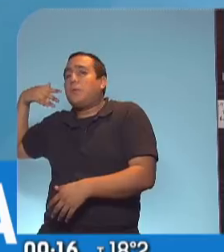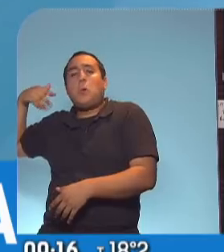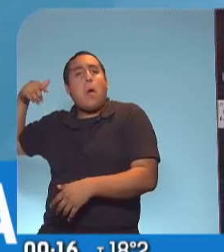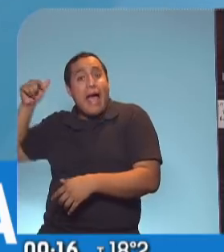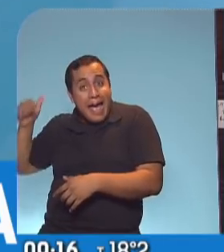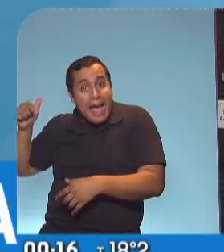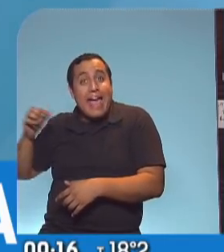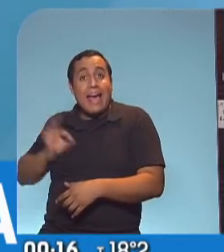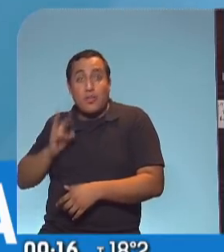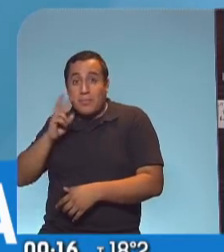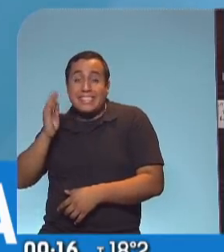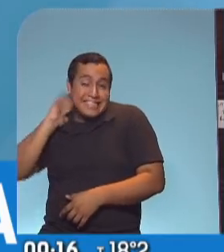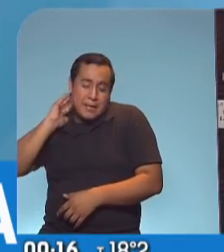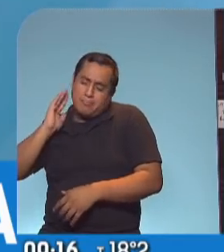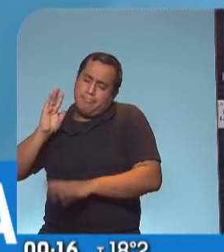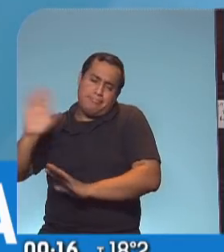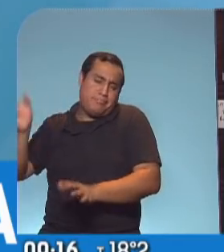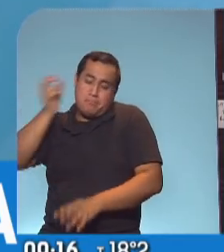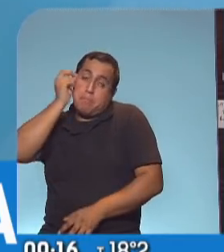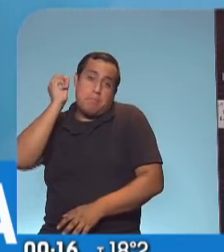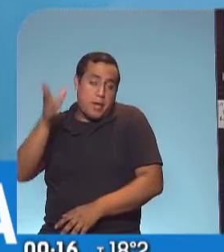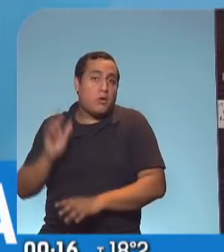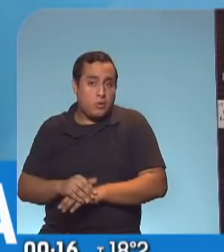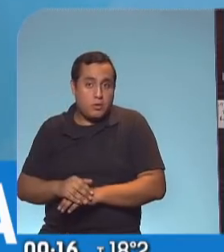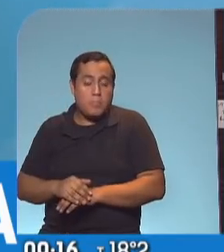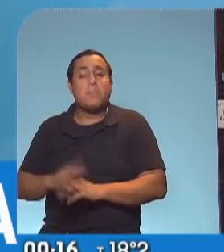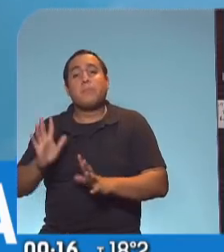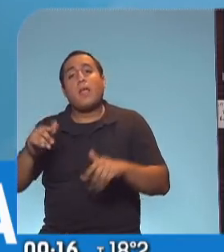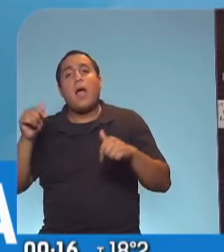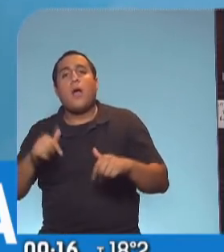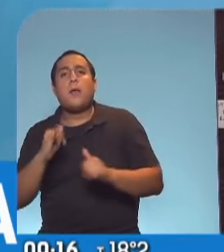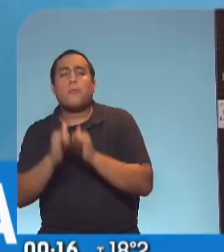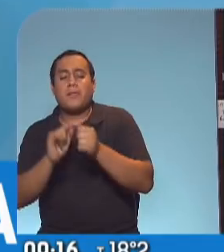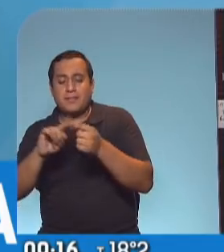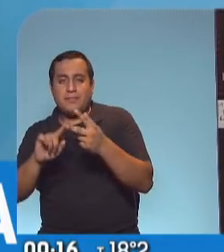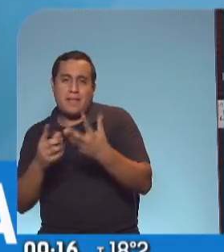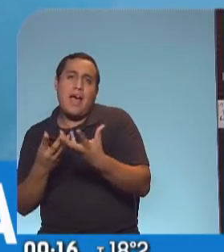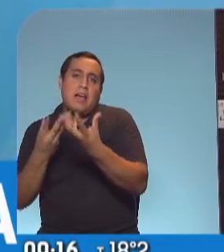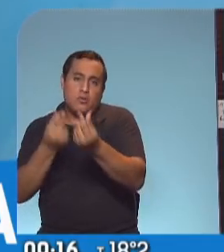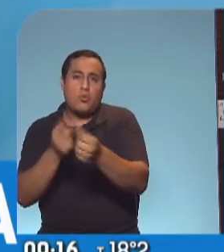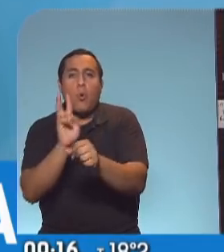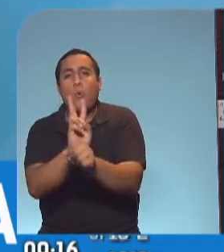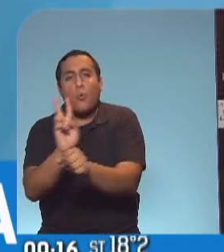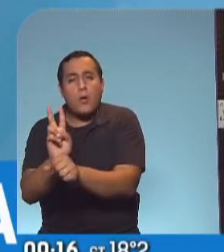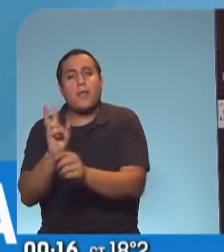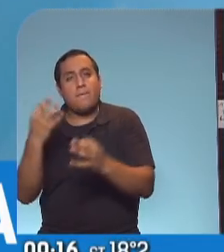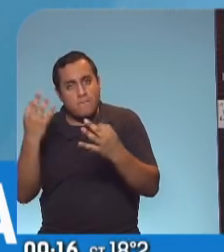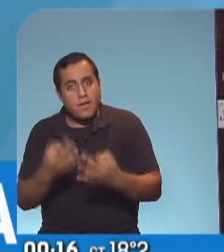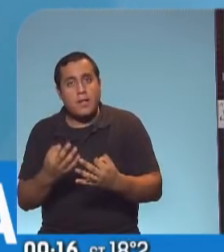República Argentina, lamentablemente. Pasando ahora sí a recomendaciones